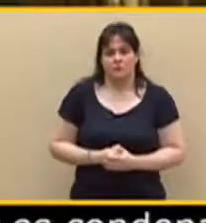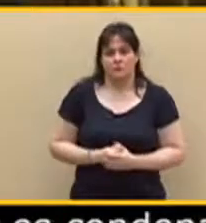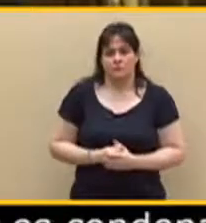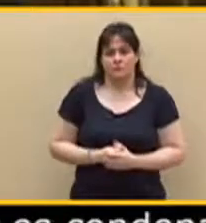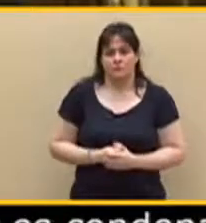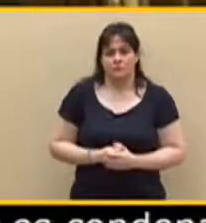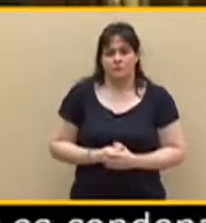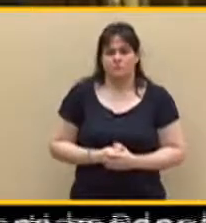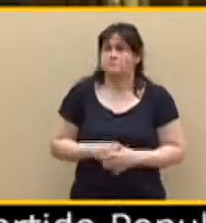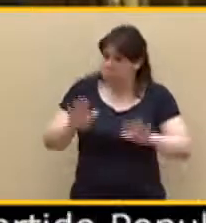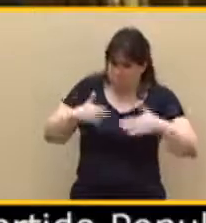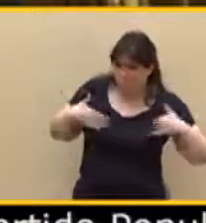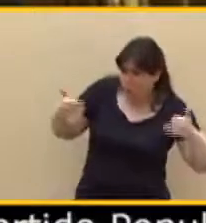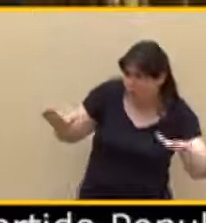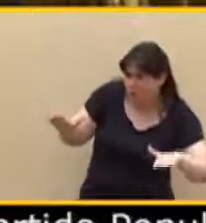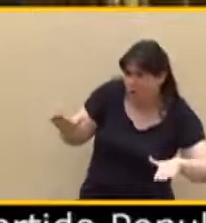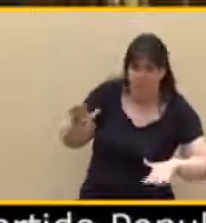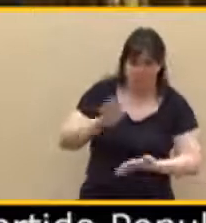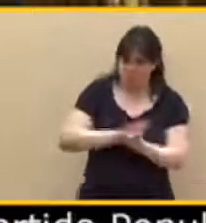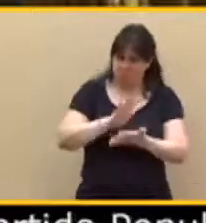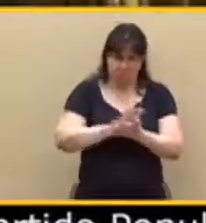Cuando ustedes quieran, no se preocupen.